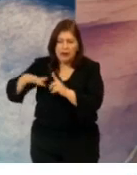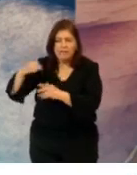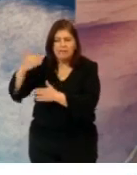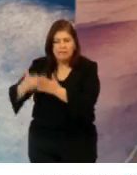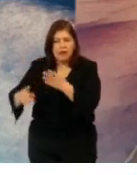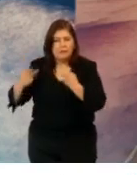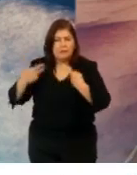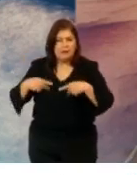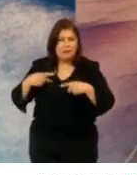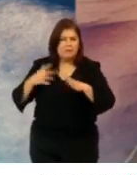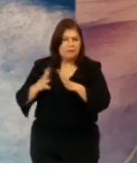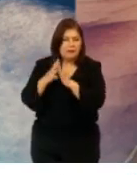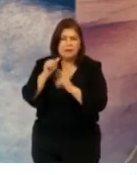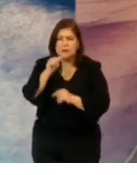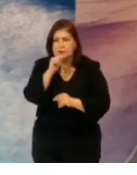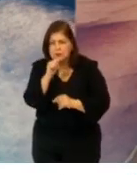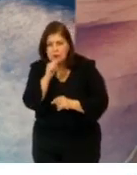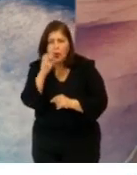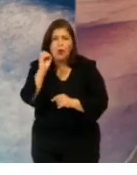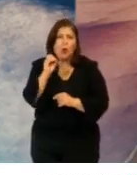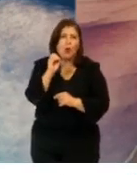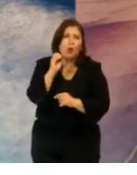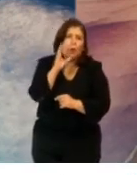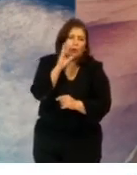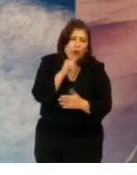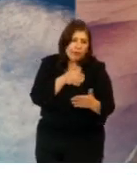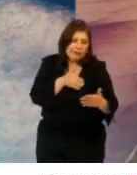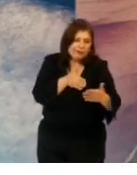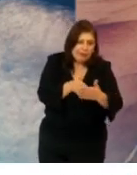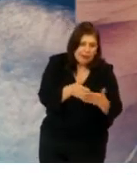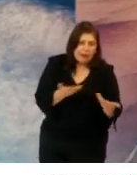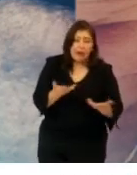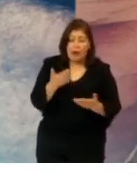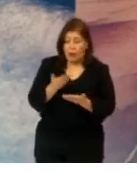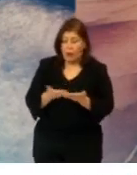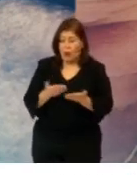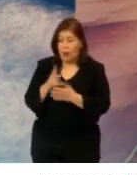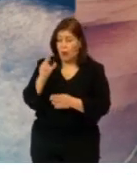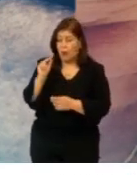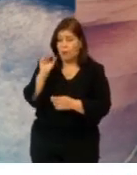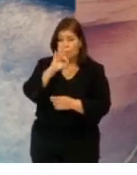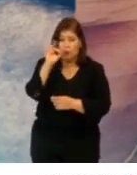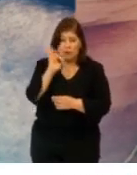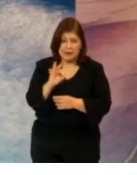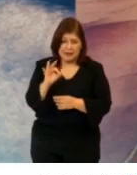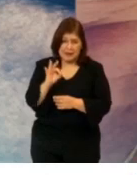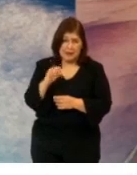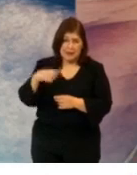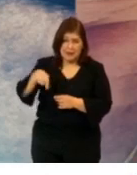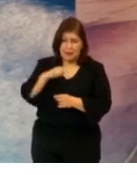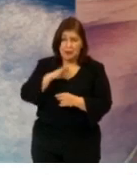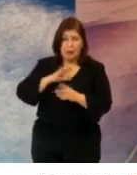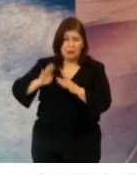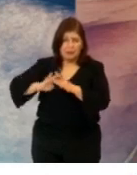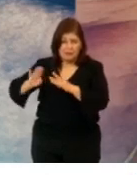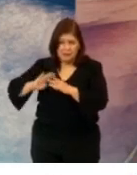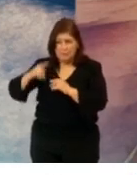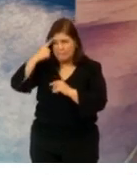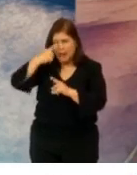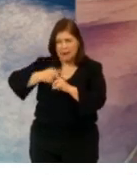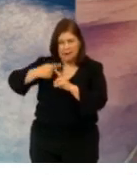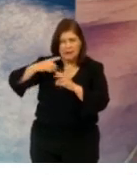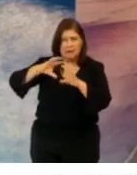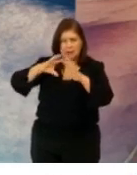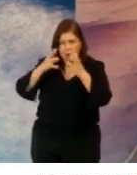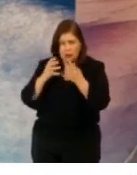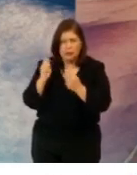no porque no quiera, sino porque no puede. Hoy en día el 80% de los migrantes climáticos, volviendo a hablar de los homo suckers, de estas